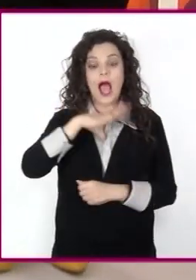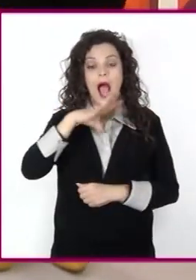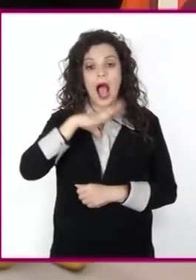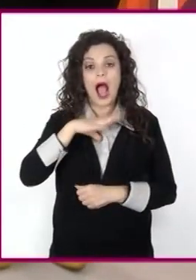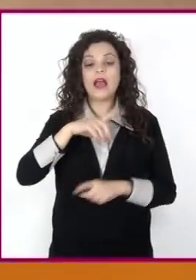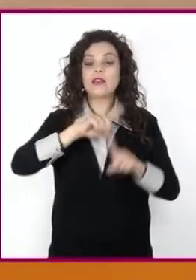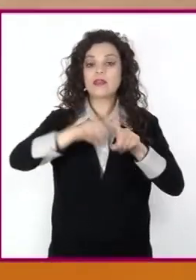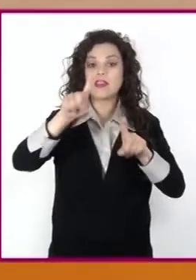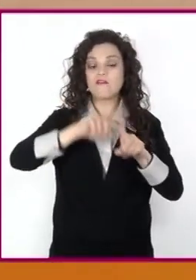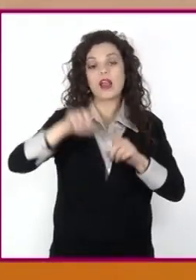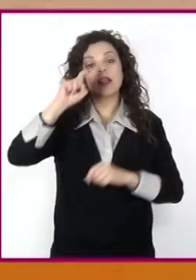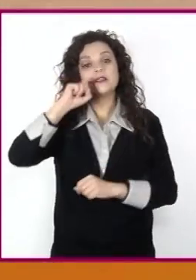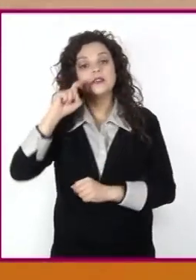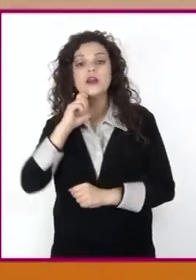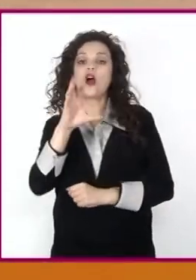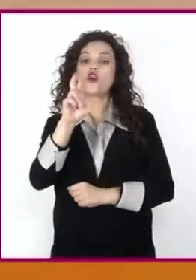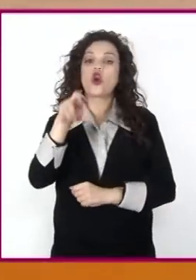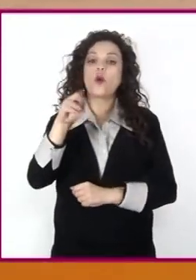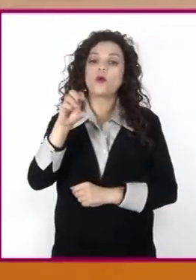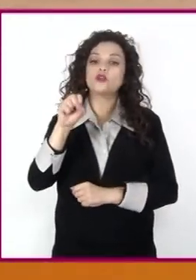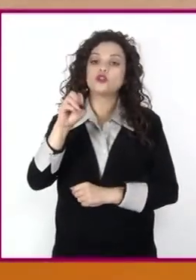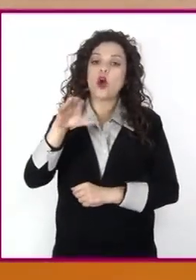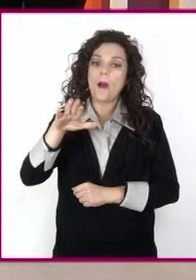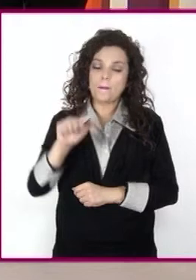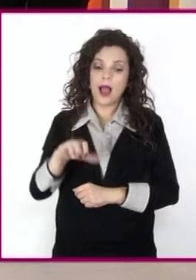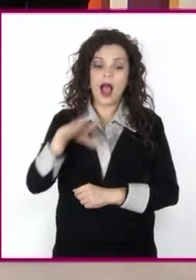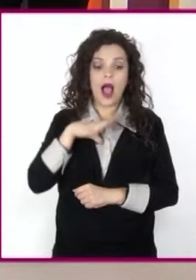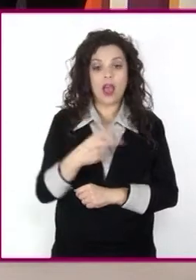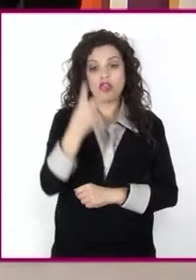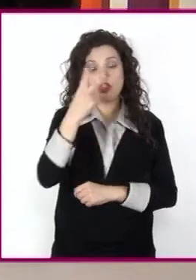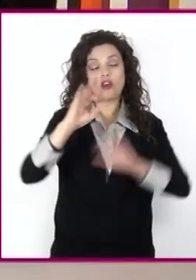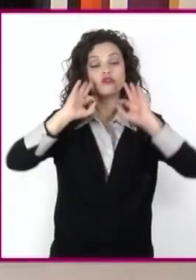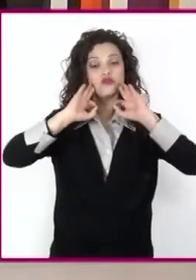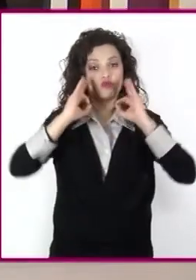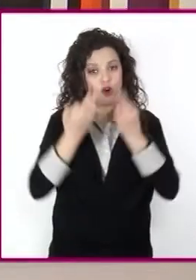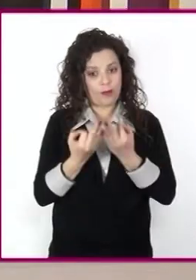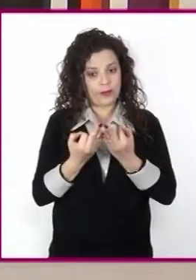sexuales diferenciados y tienen dos formas,